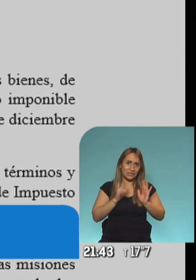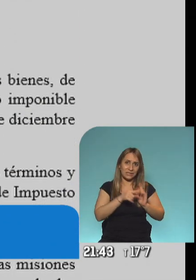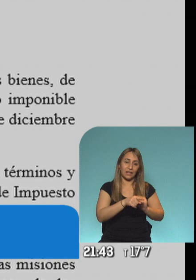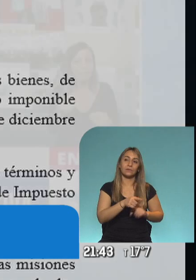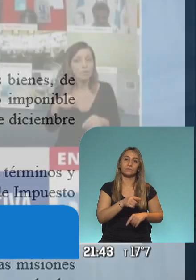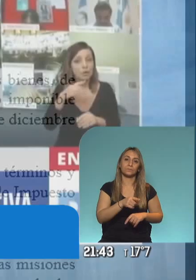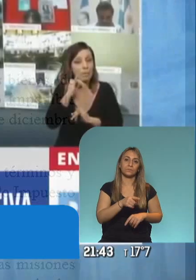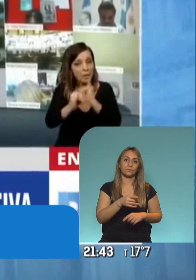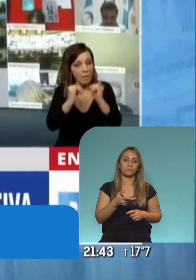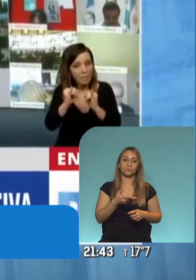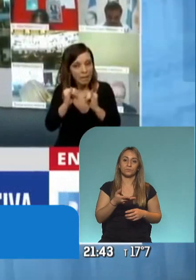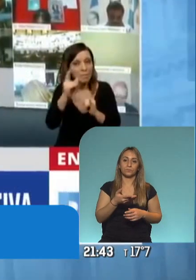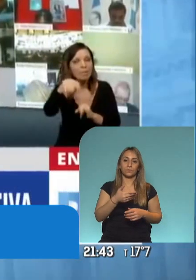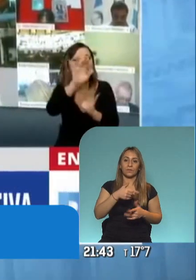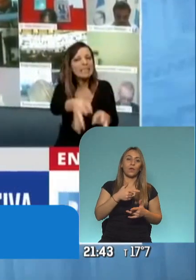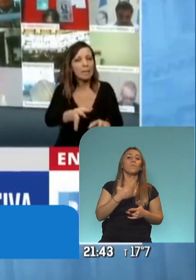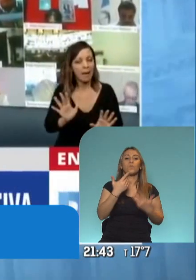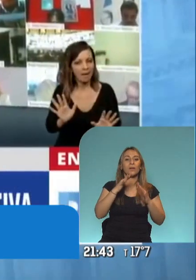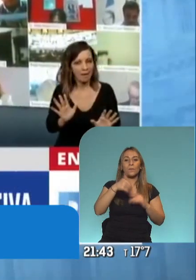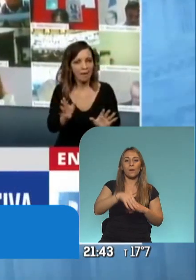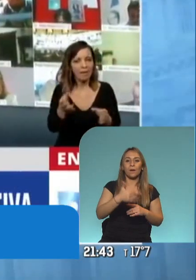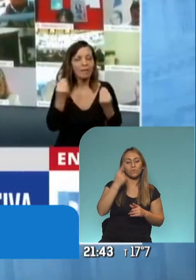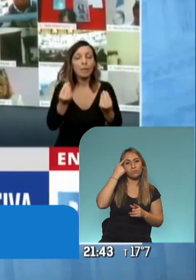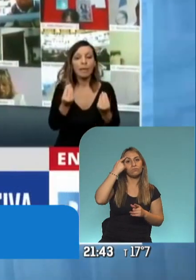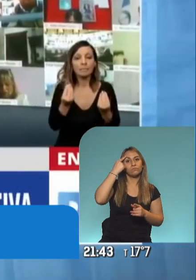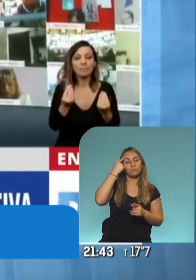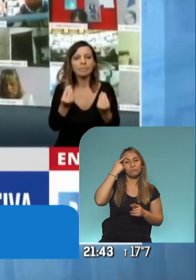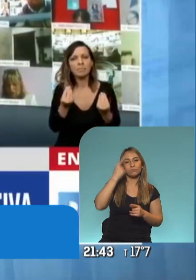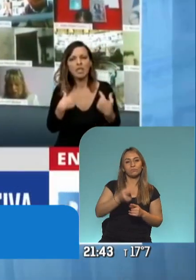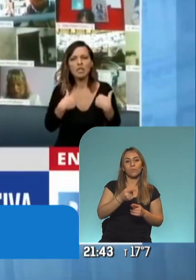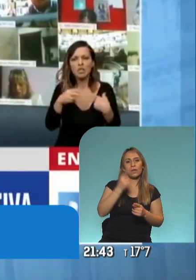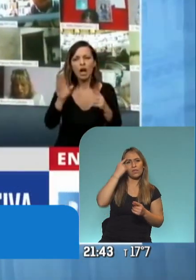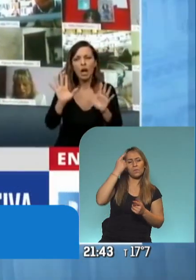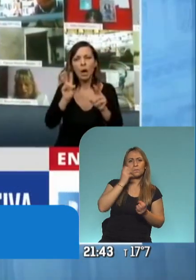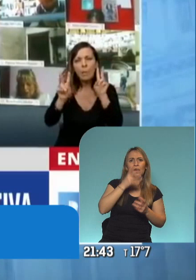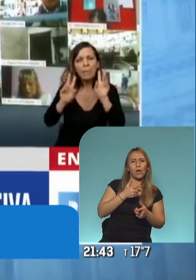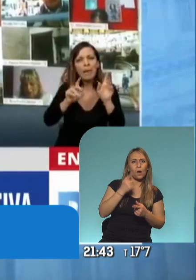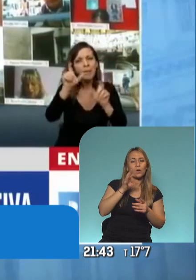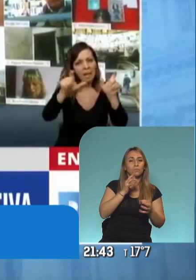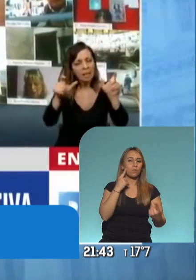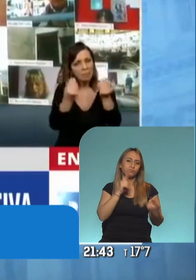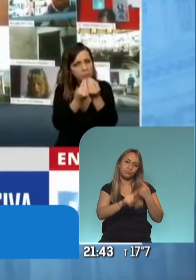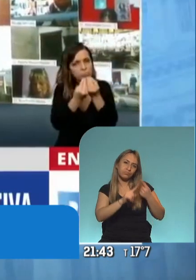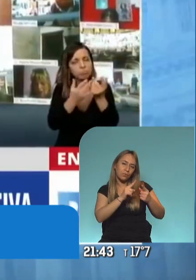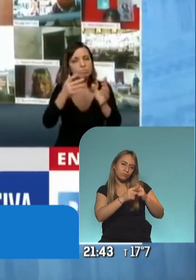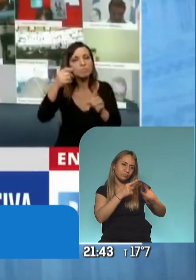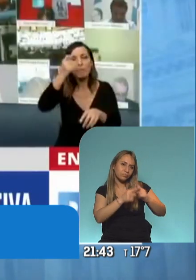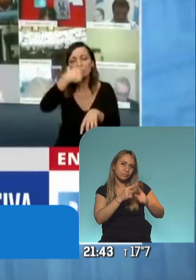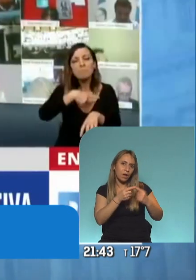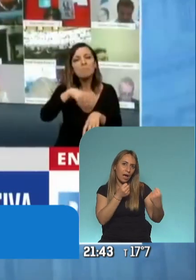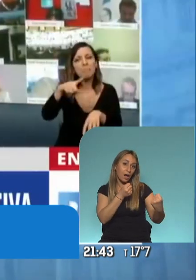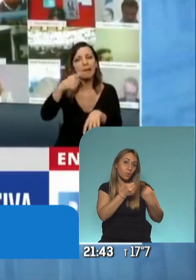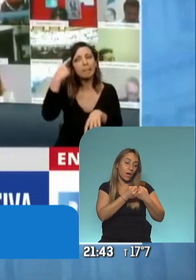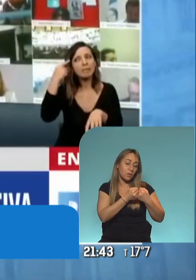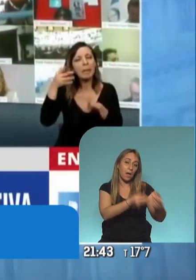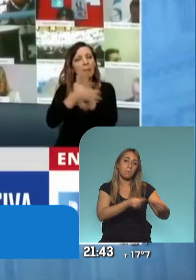que tenga alguna otra mejor idea y a través de la búsqueda de consensos el proyecto lo